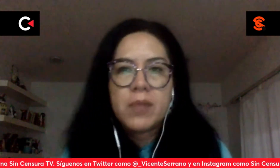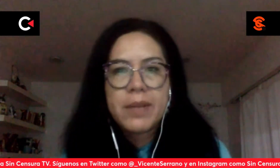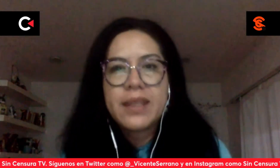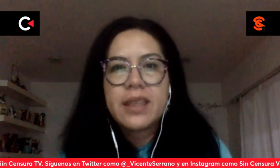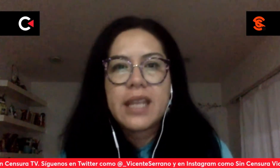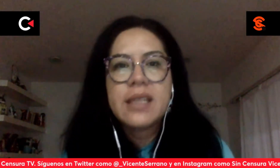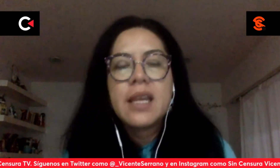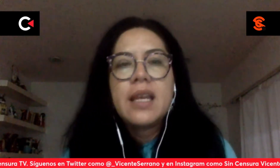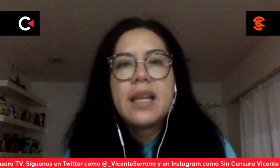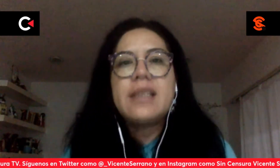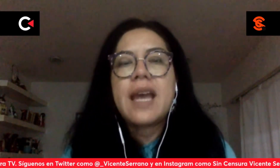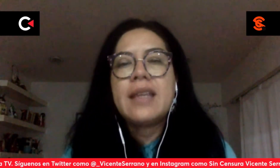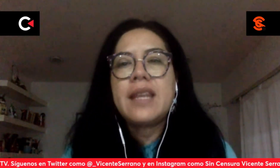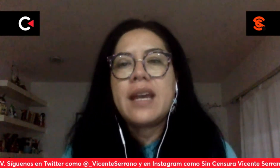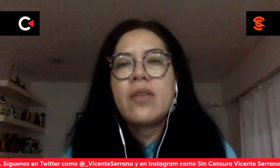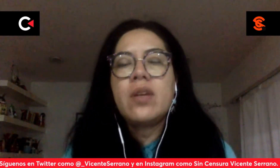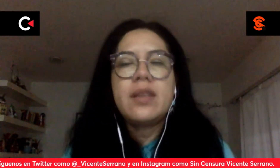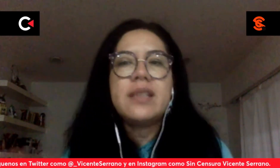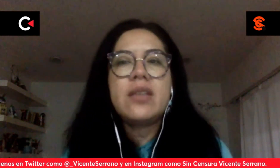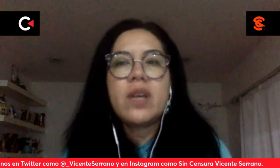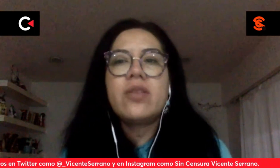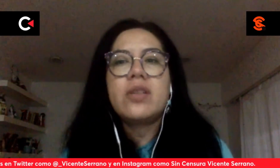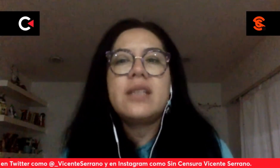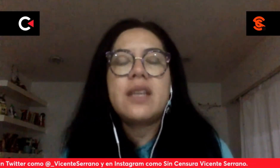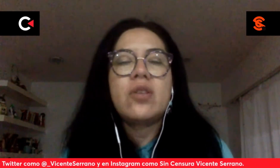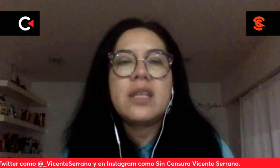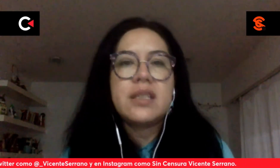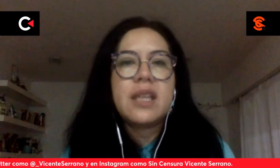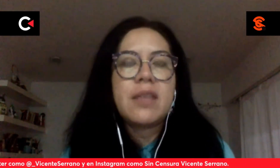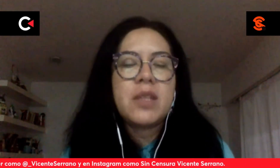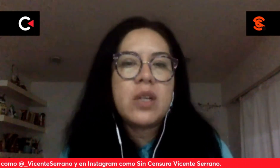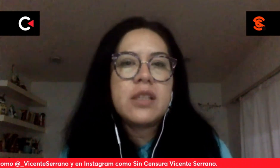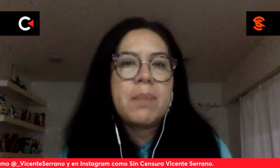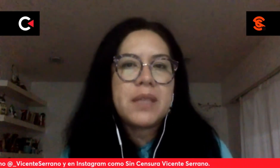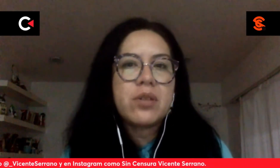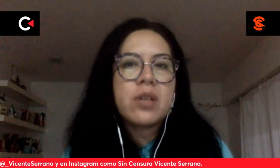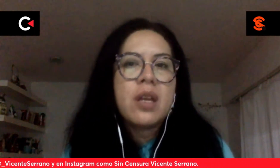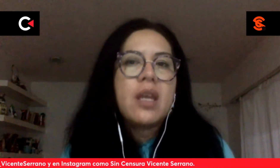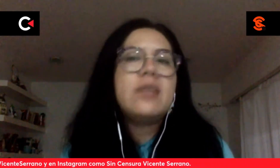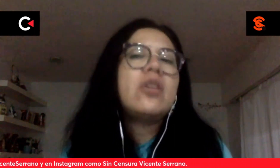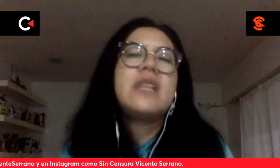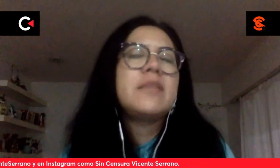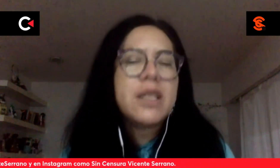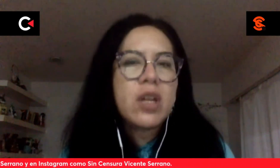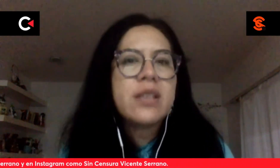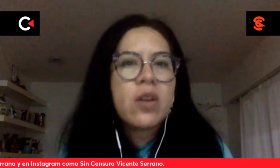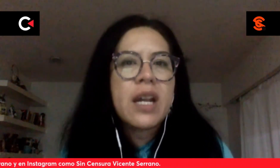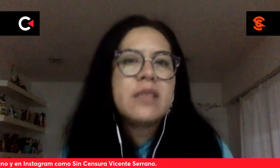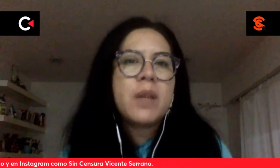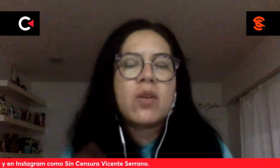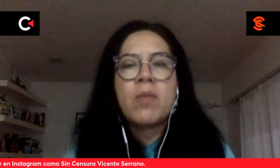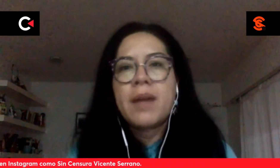y 2023 les ha entregado entre 114 y 117 millones de pesos. Son 6 millones